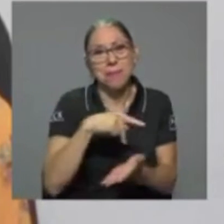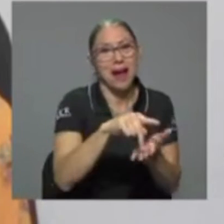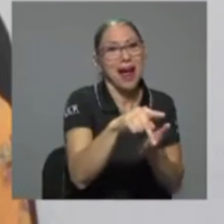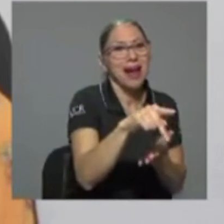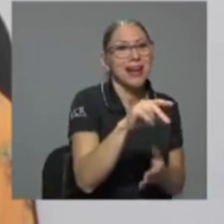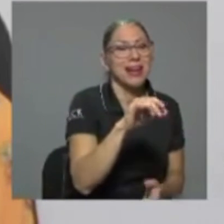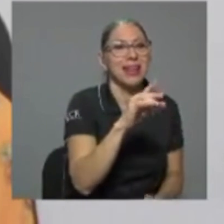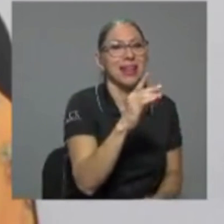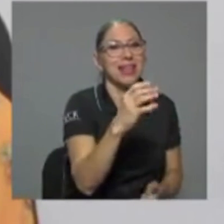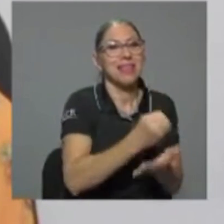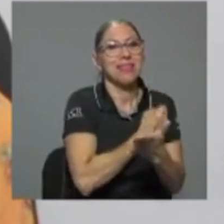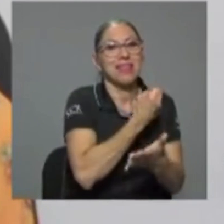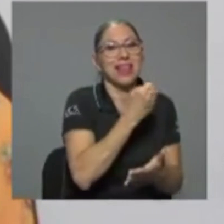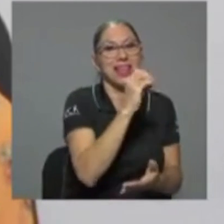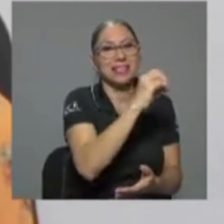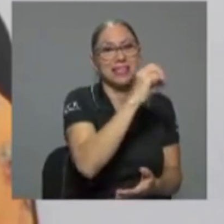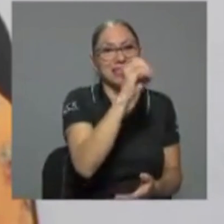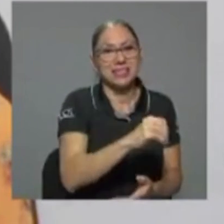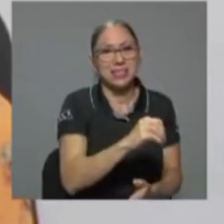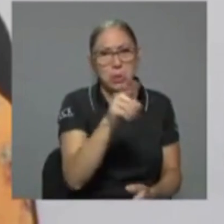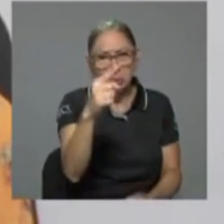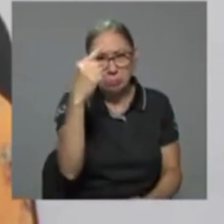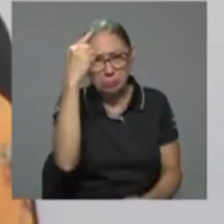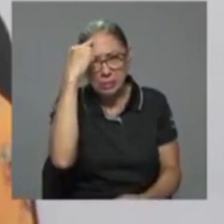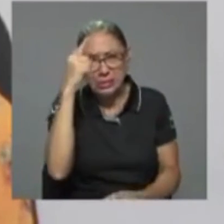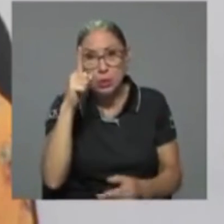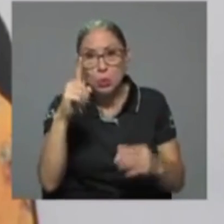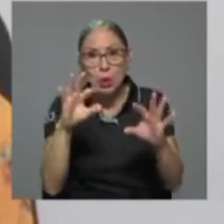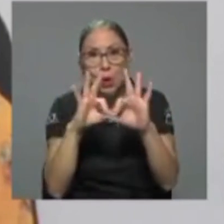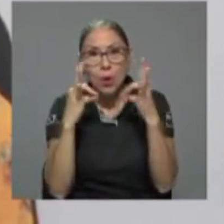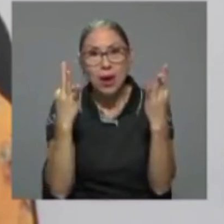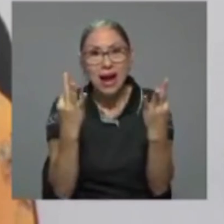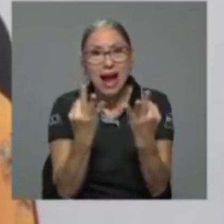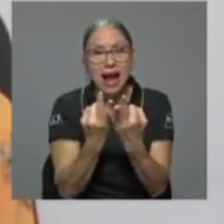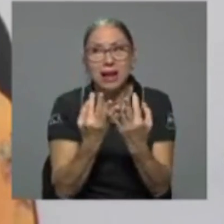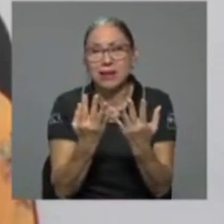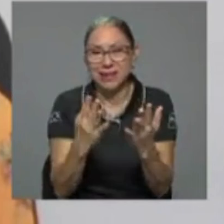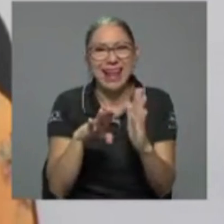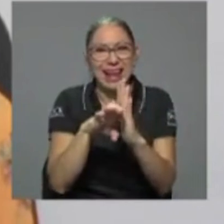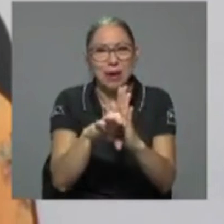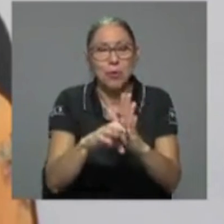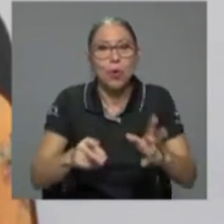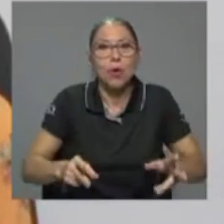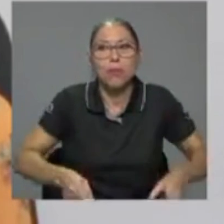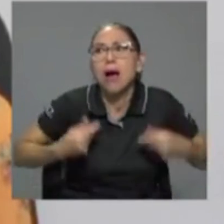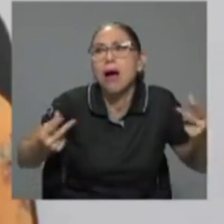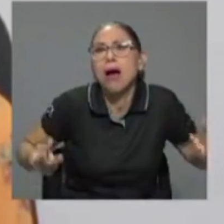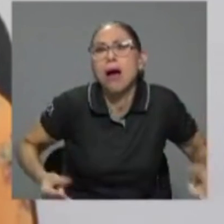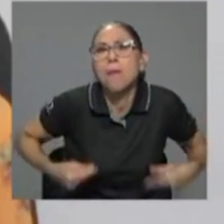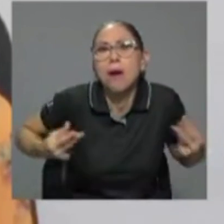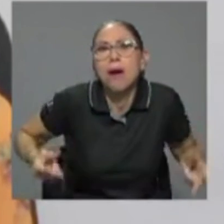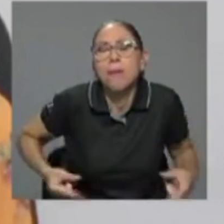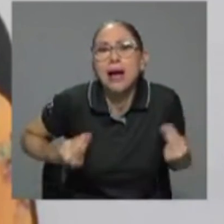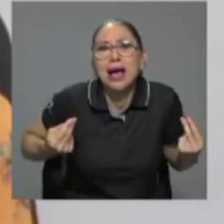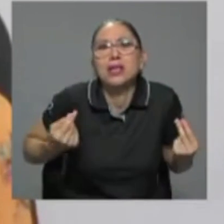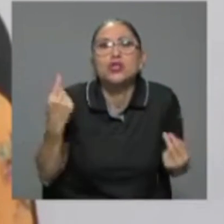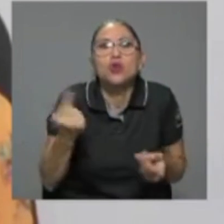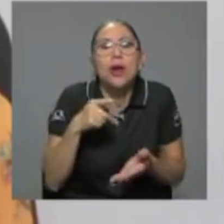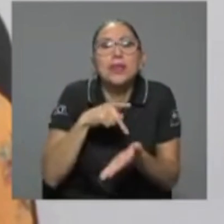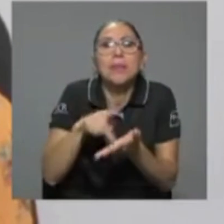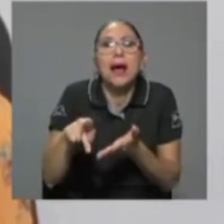hogar gastar tanto dinero, ¿verdad? Pagando los intereses de un préstamo. Y eso